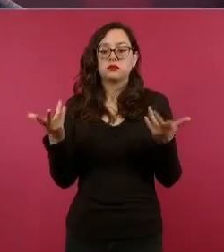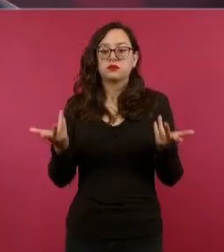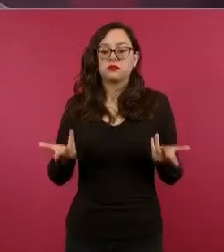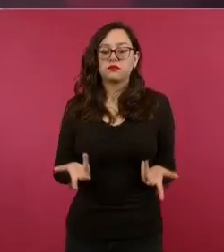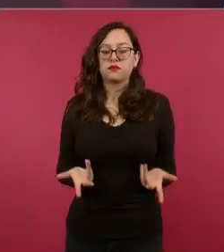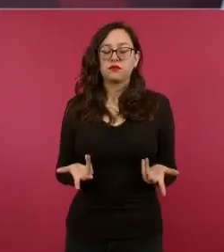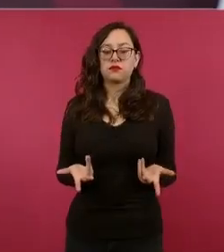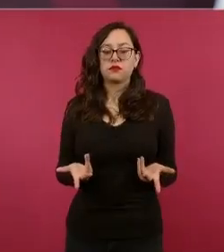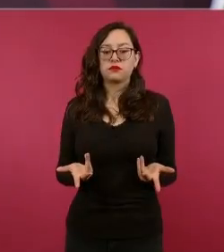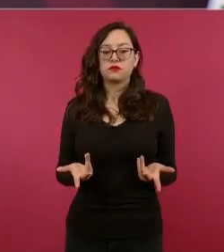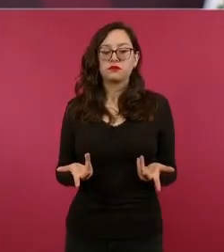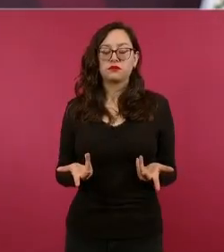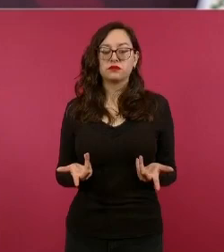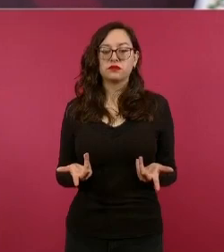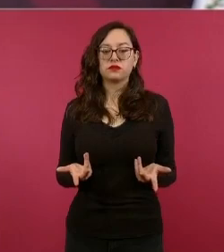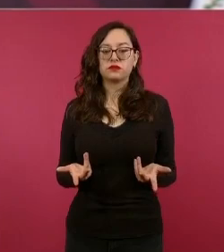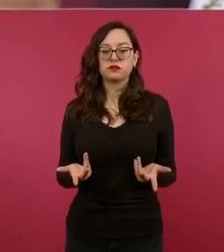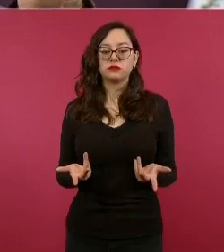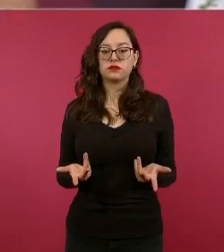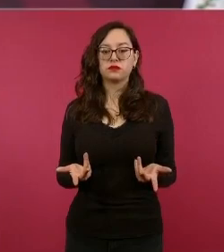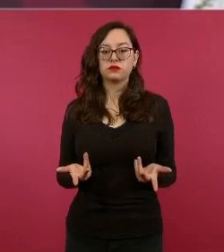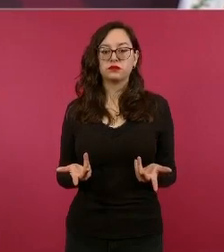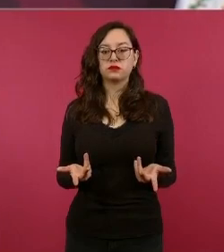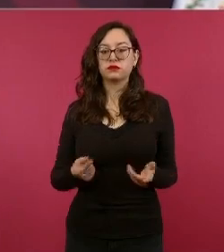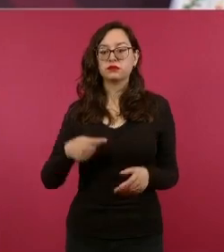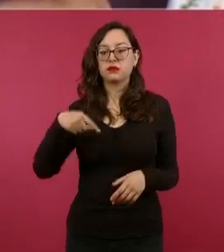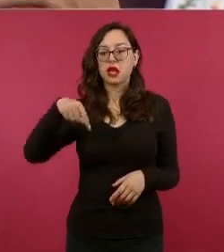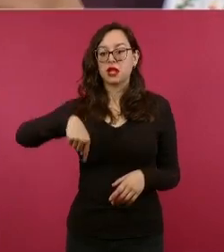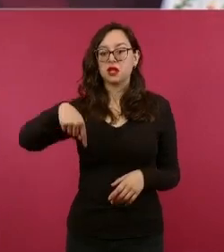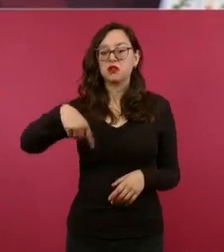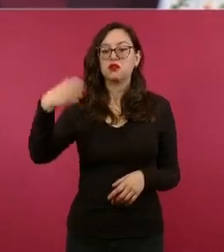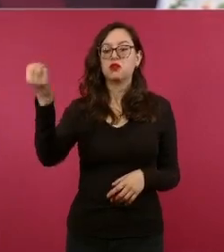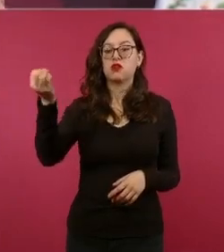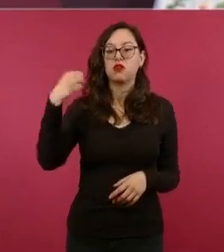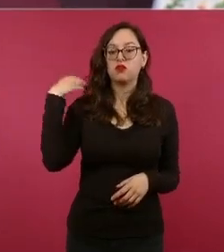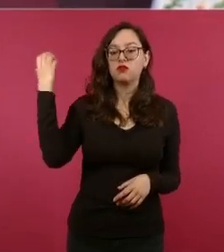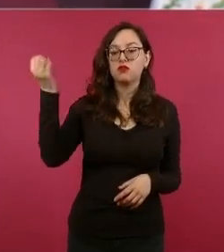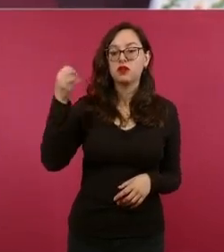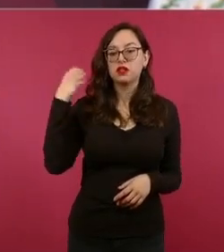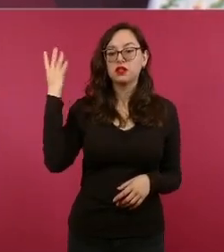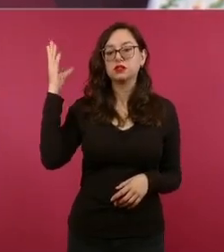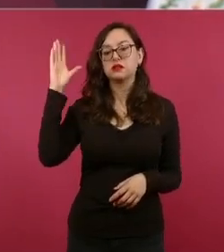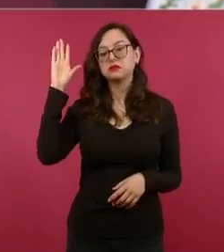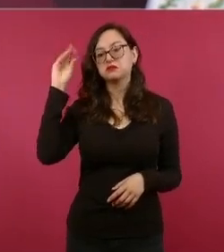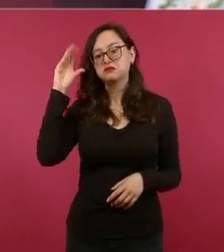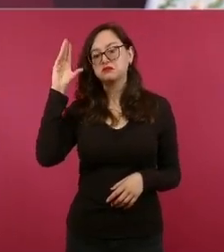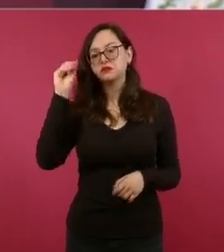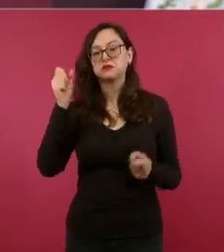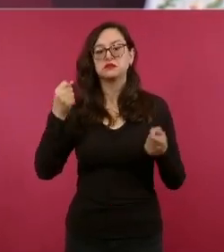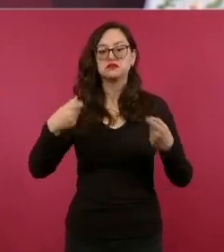nosotros mismos termina la conferencia, se deja